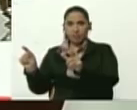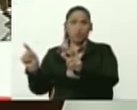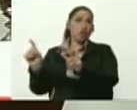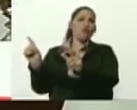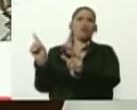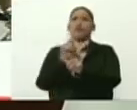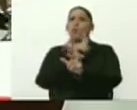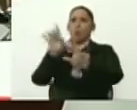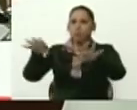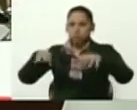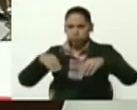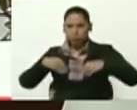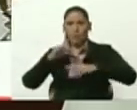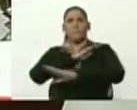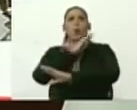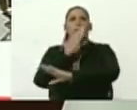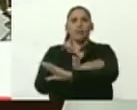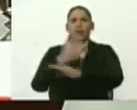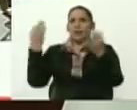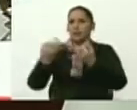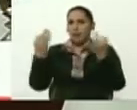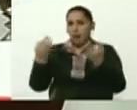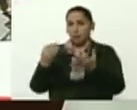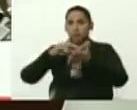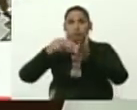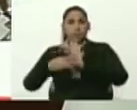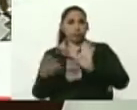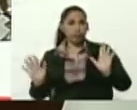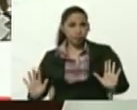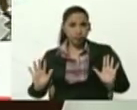no habiendo tomado el poder real, sino una